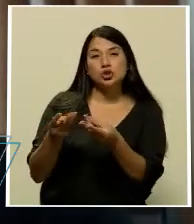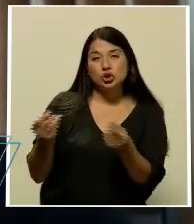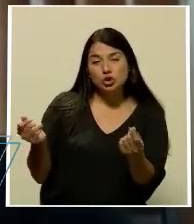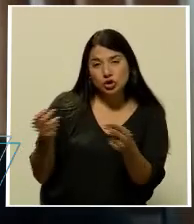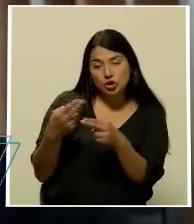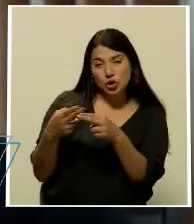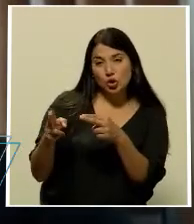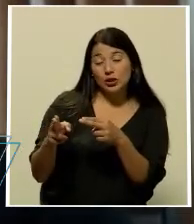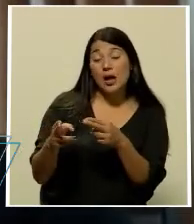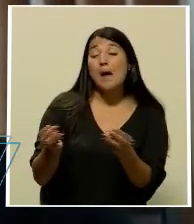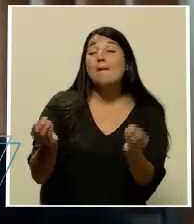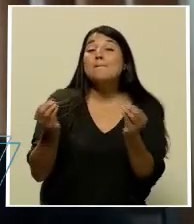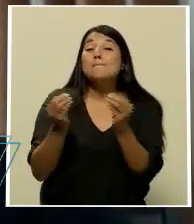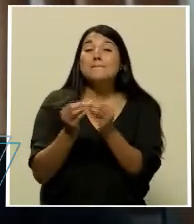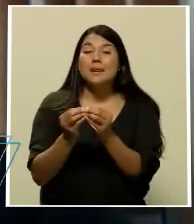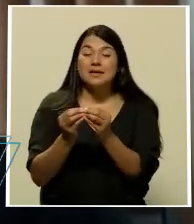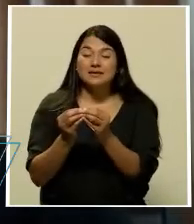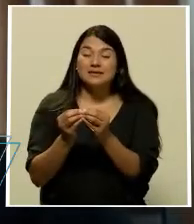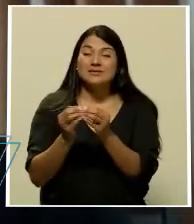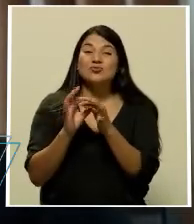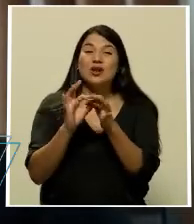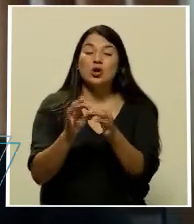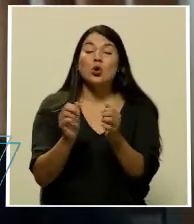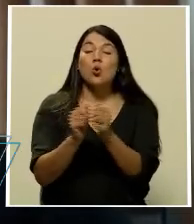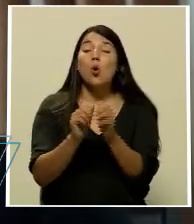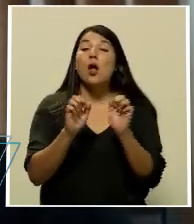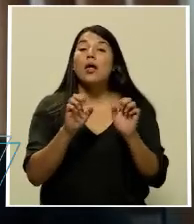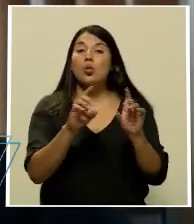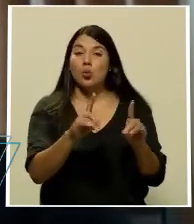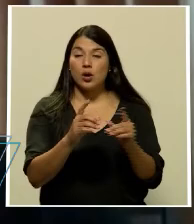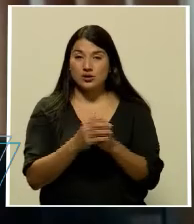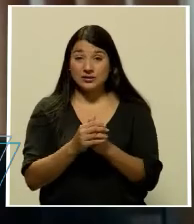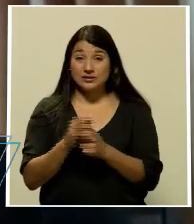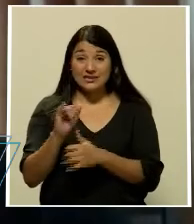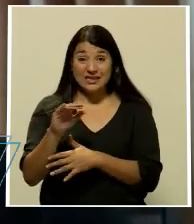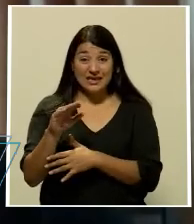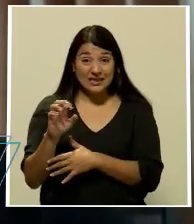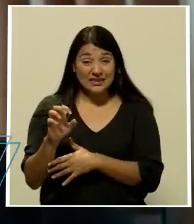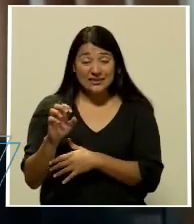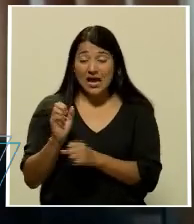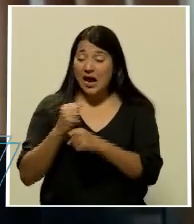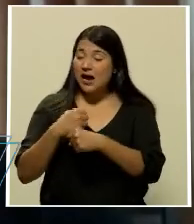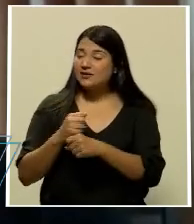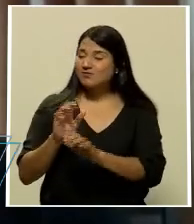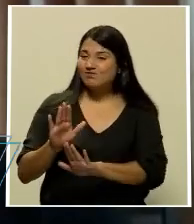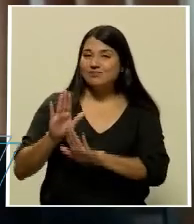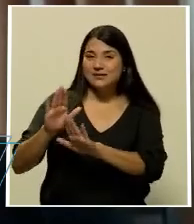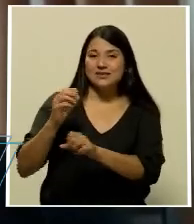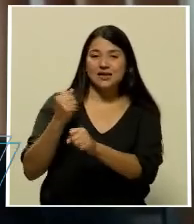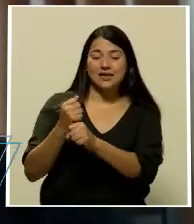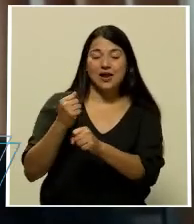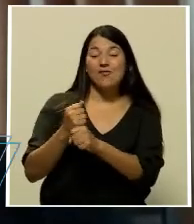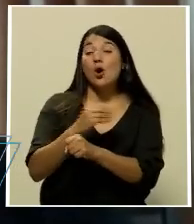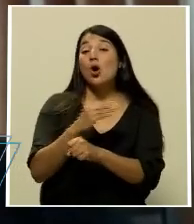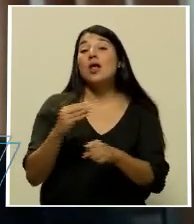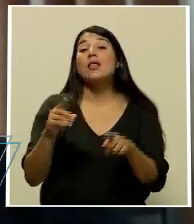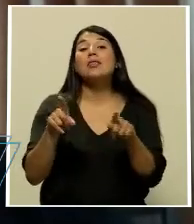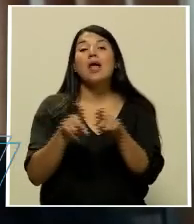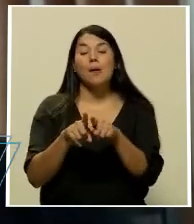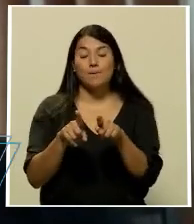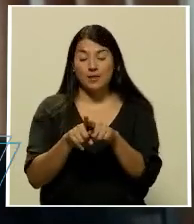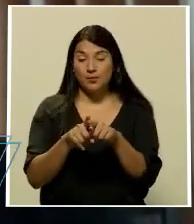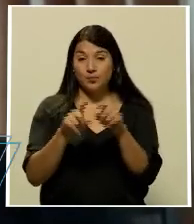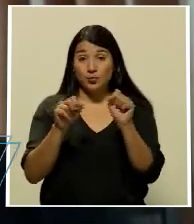expeditas, sobre todo en materia de educación. El instituto ha hecho un trabajo extraordinario y también